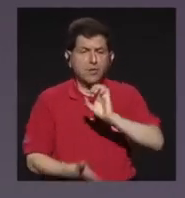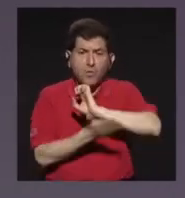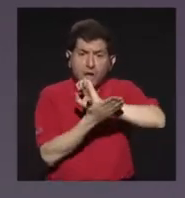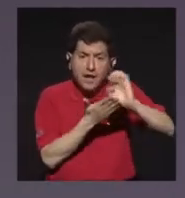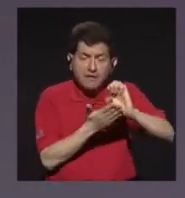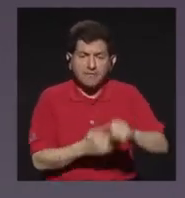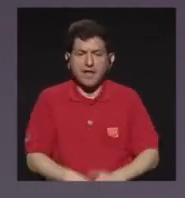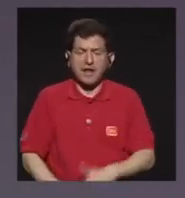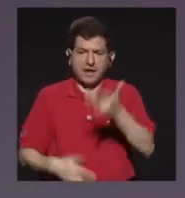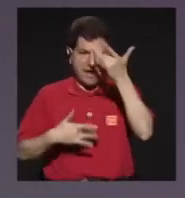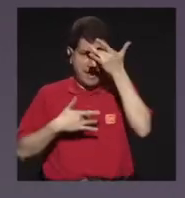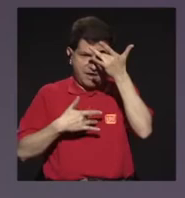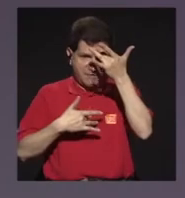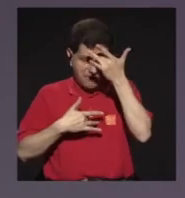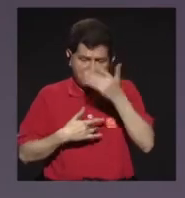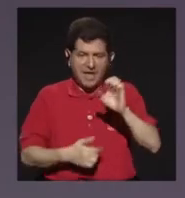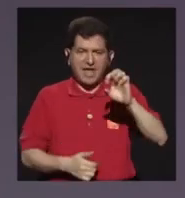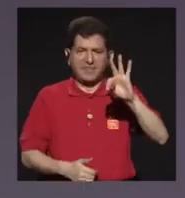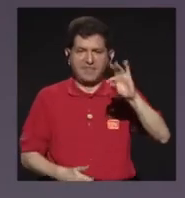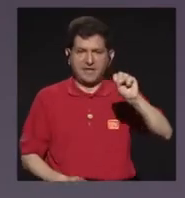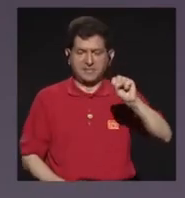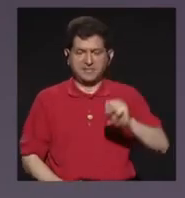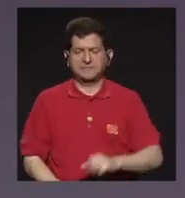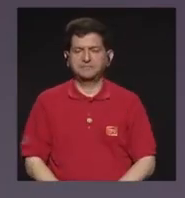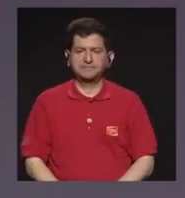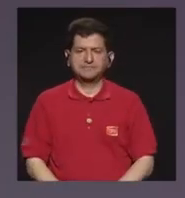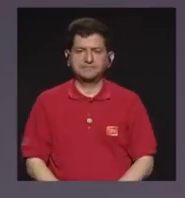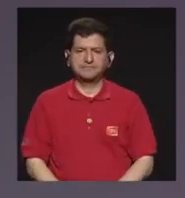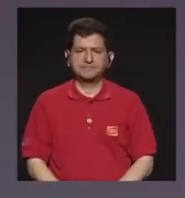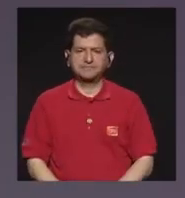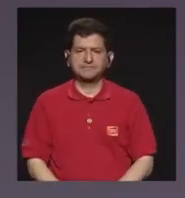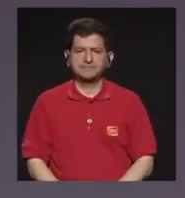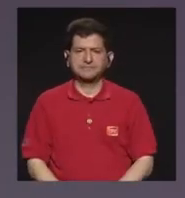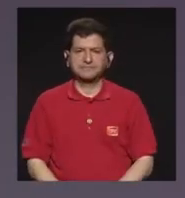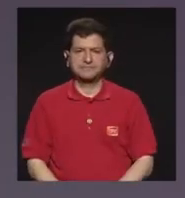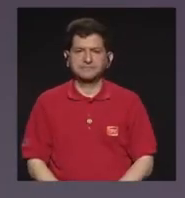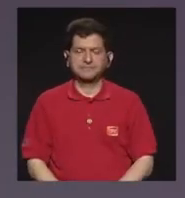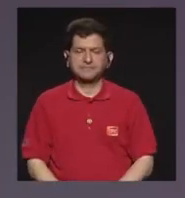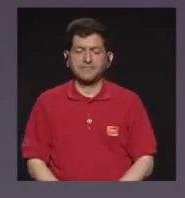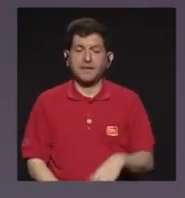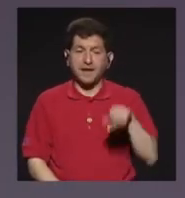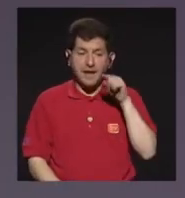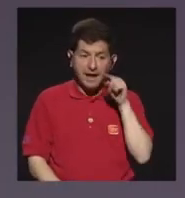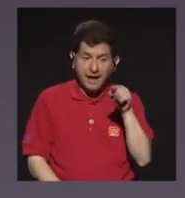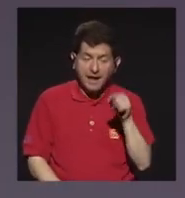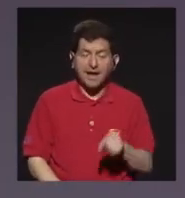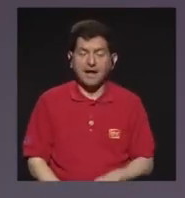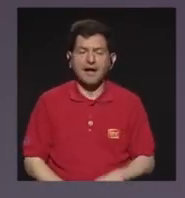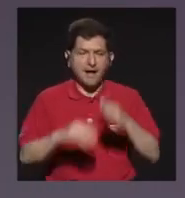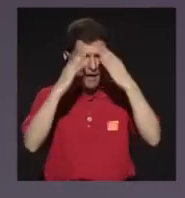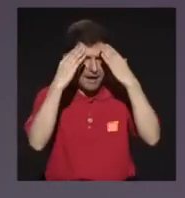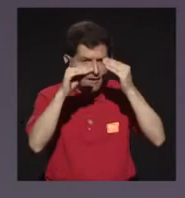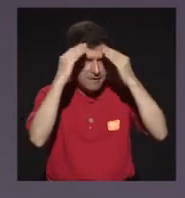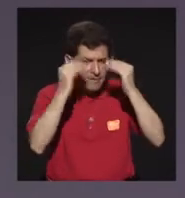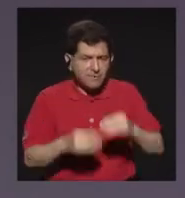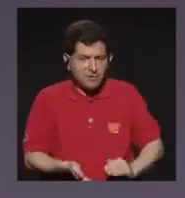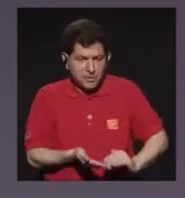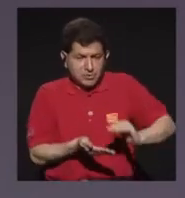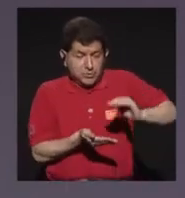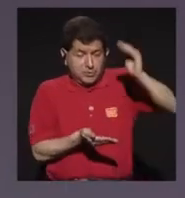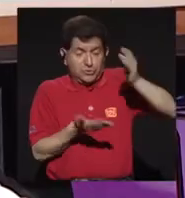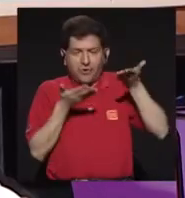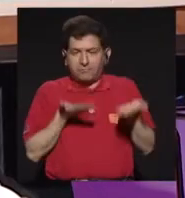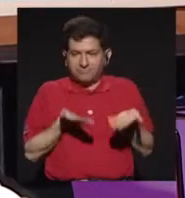evitar infecciones de transmisión sexual. Entonces, creo que entre más información